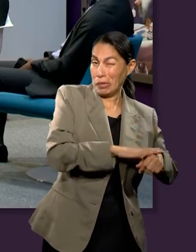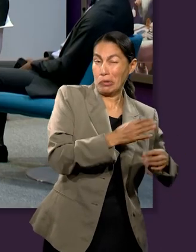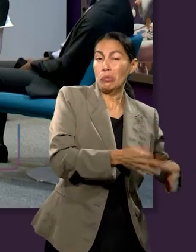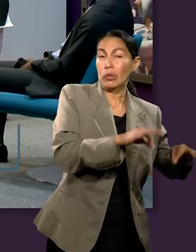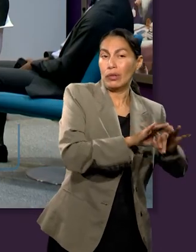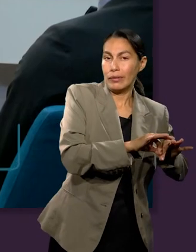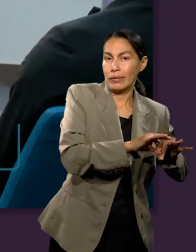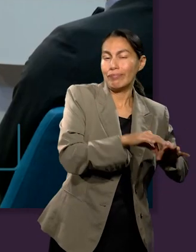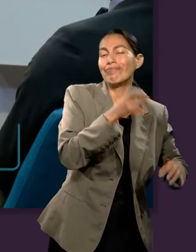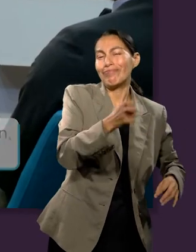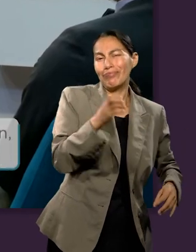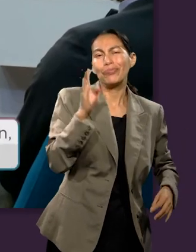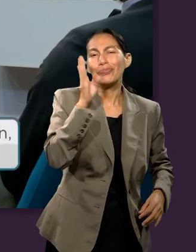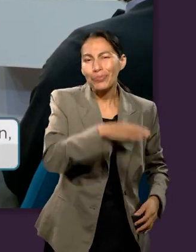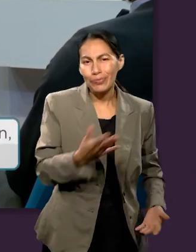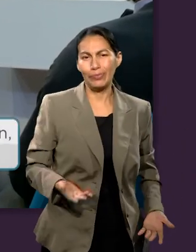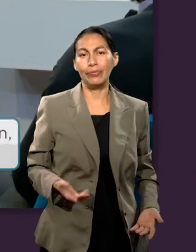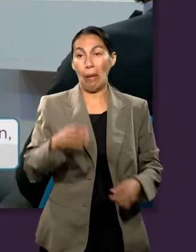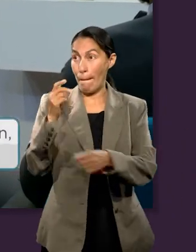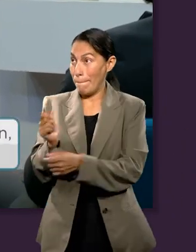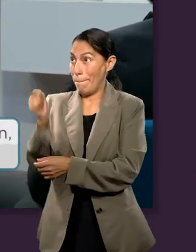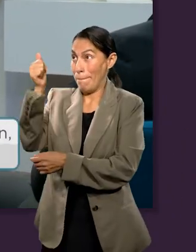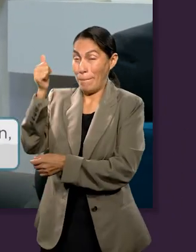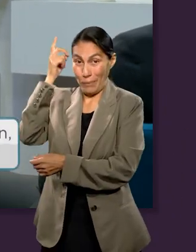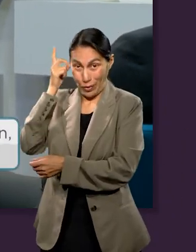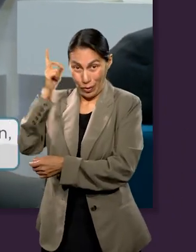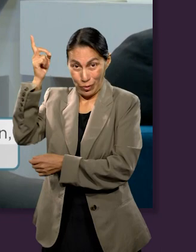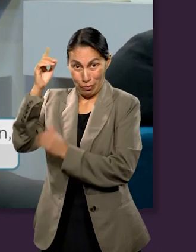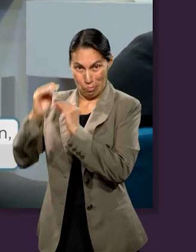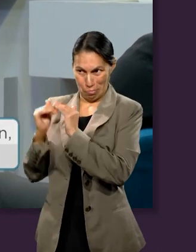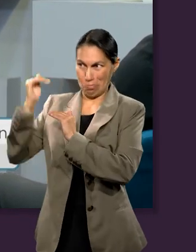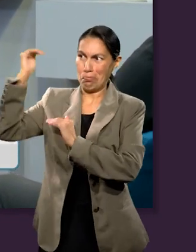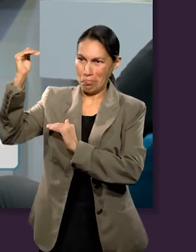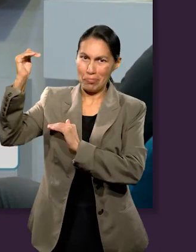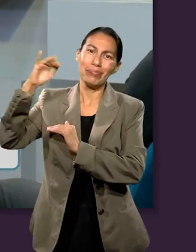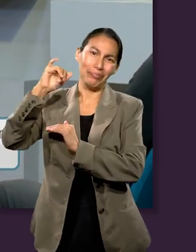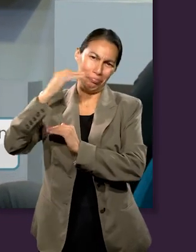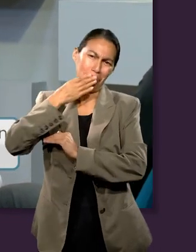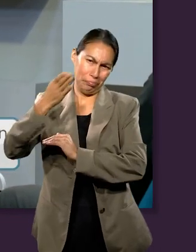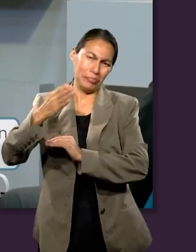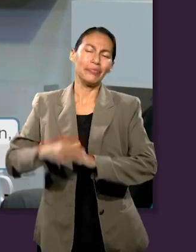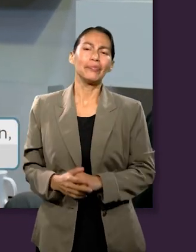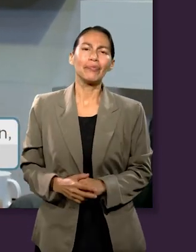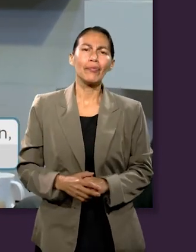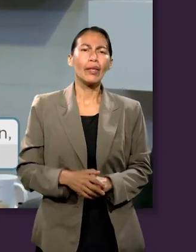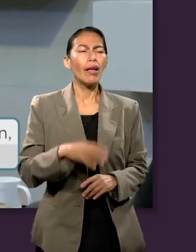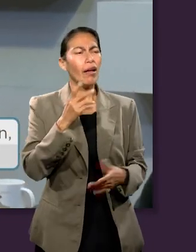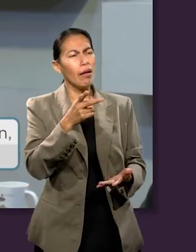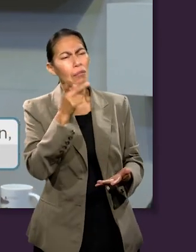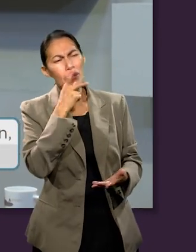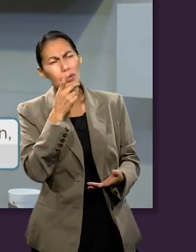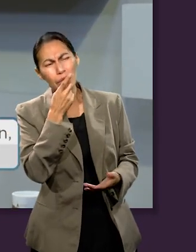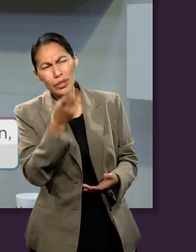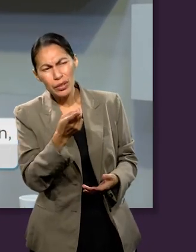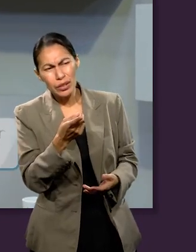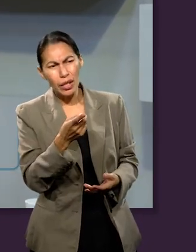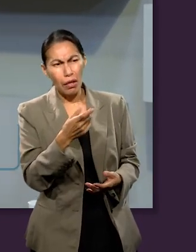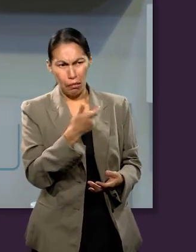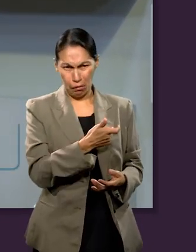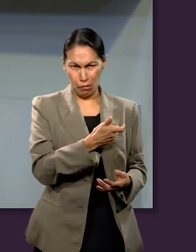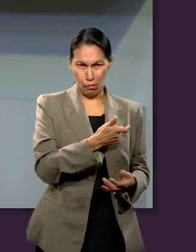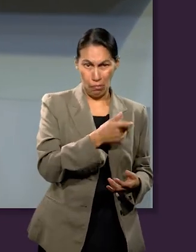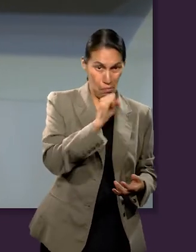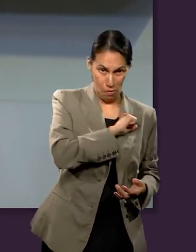Pastor aleli sabiendo que lo que mencionó el pastor las riquezas no son malas sino el uso de las riquezas